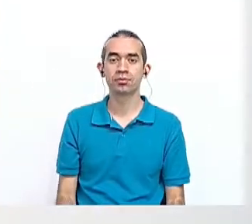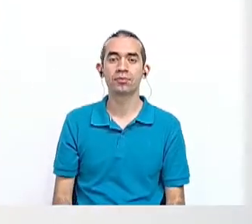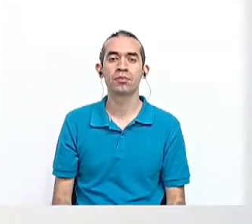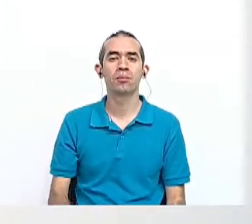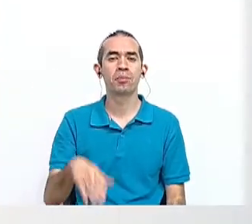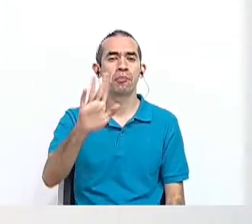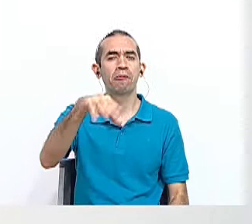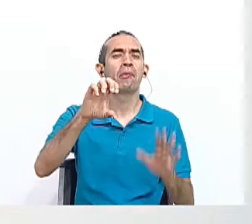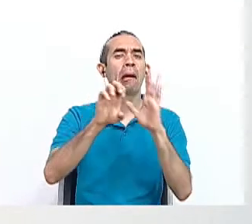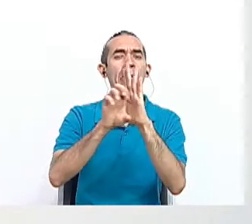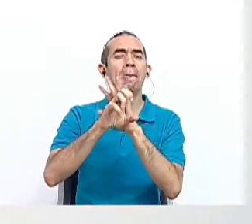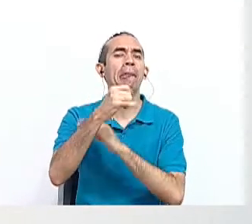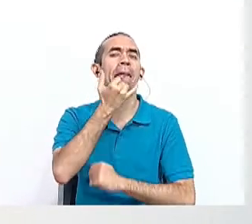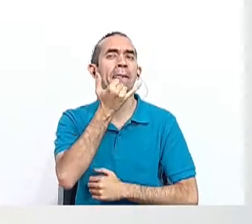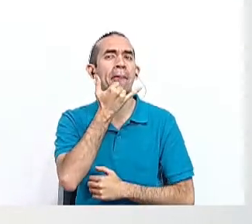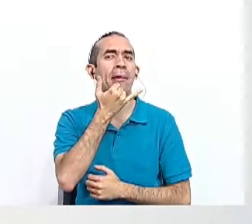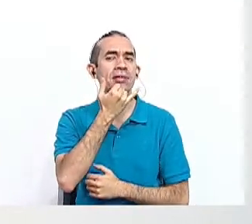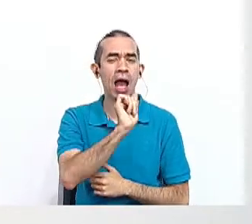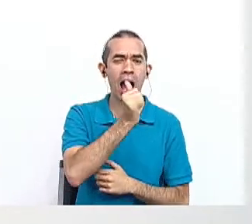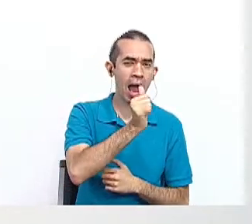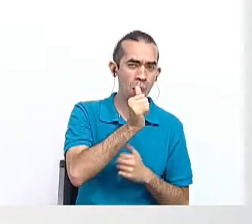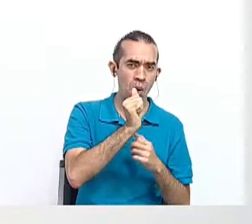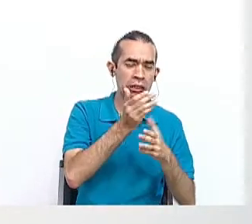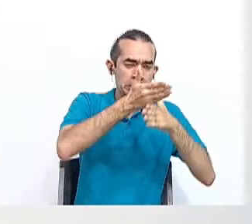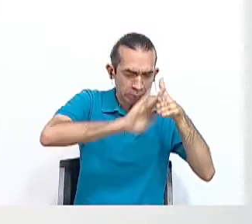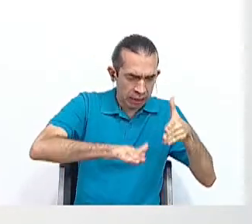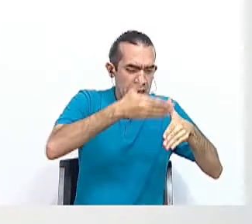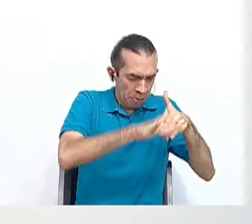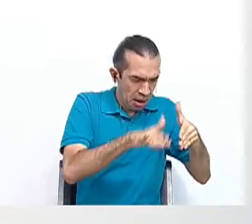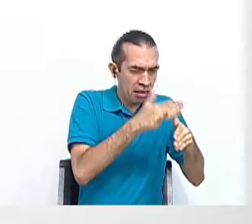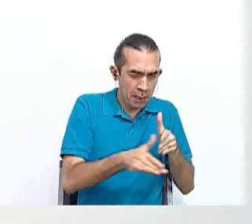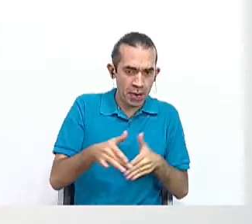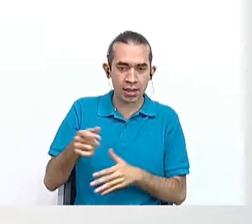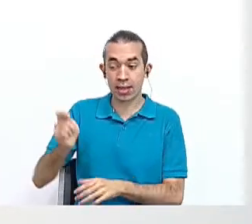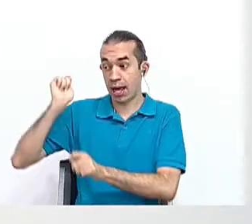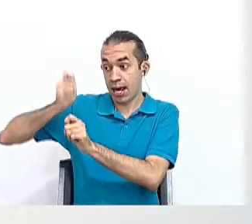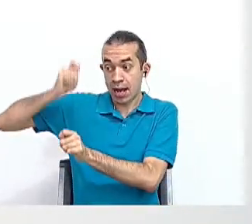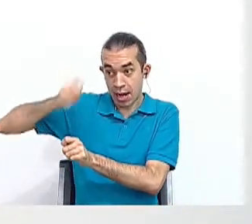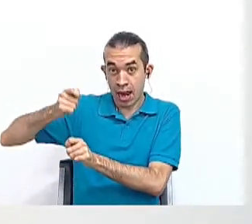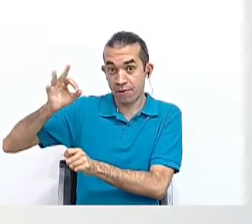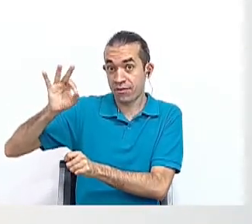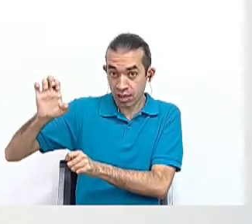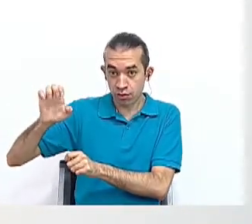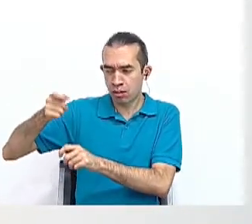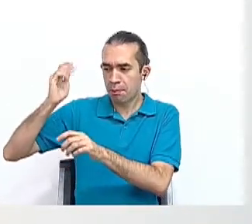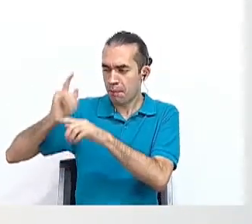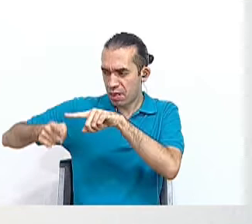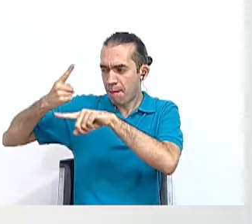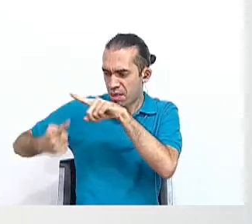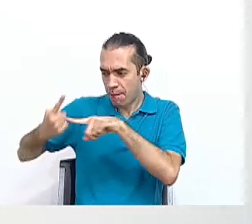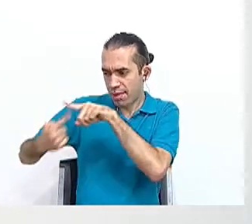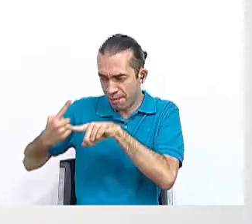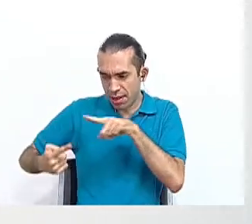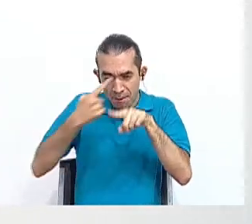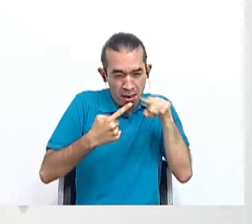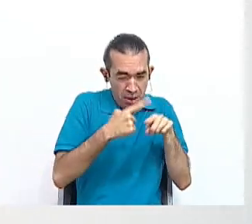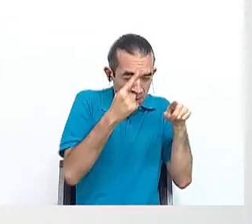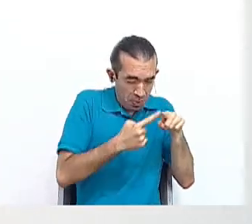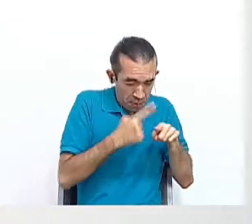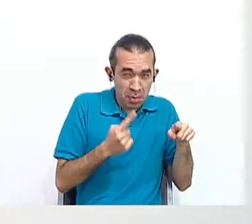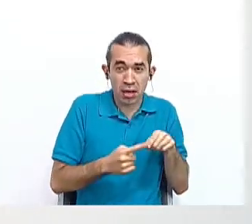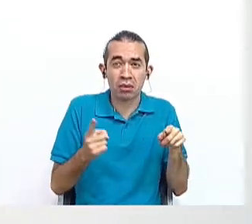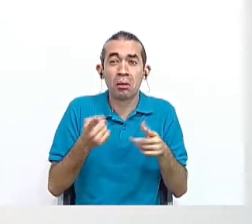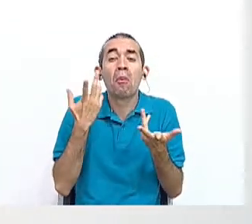si intentáramos dividir esta cantidad de agua y un clavo de hierro en mitades y mitades? ¿Hasta dónde crees que llegaríamos?